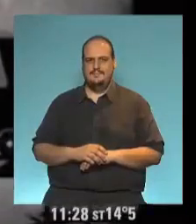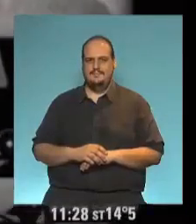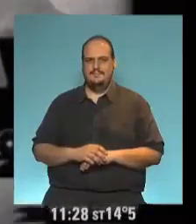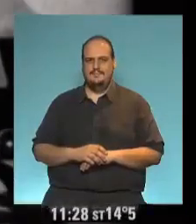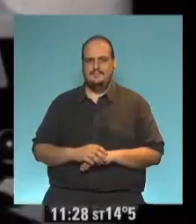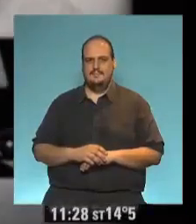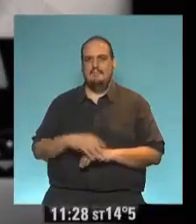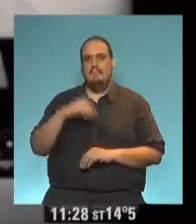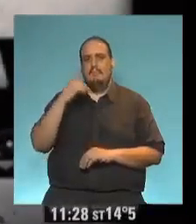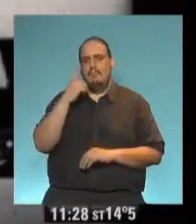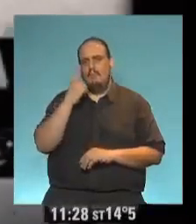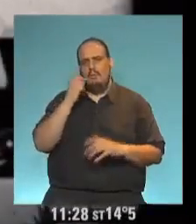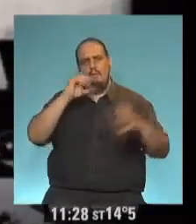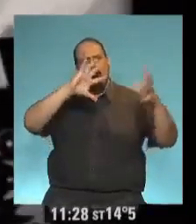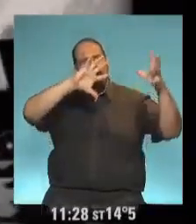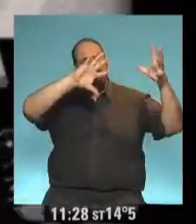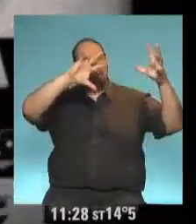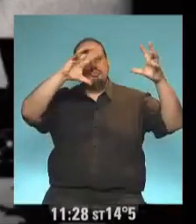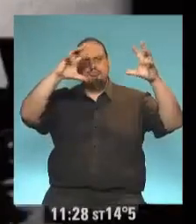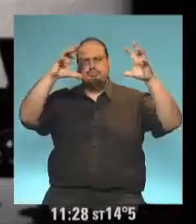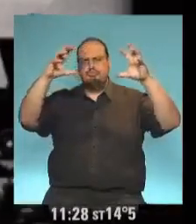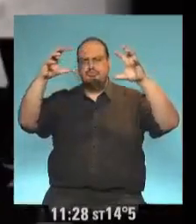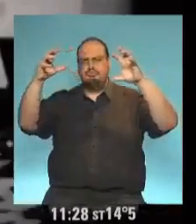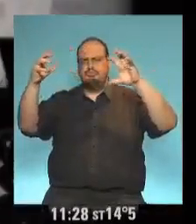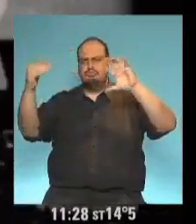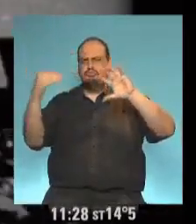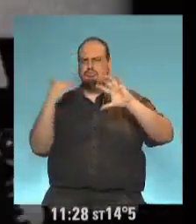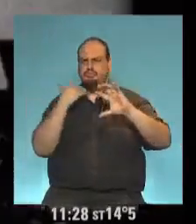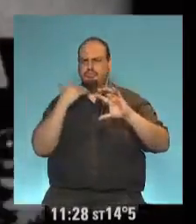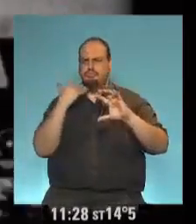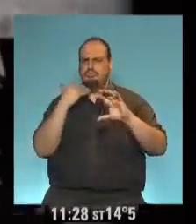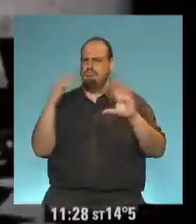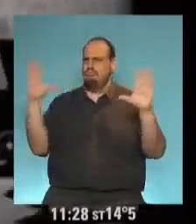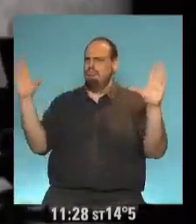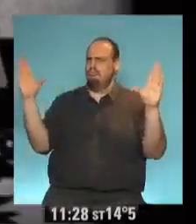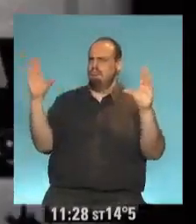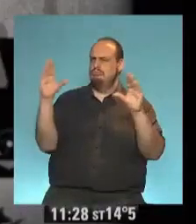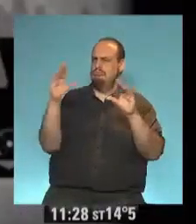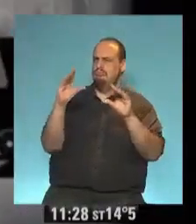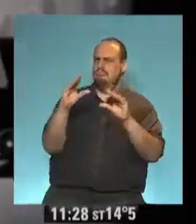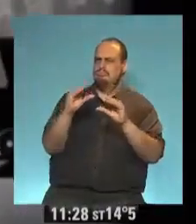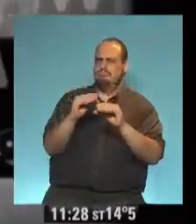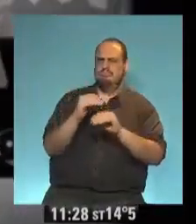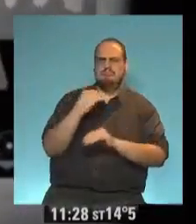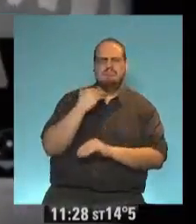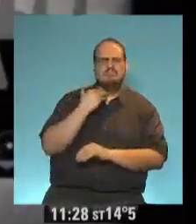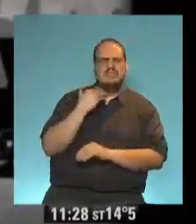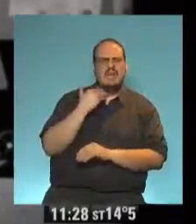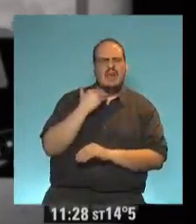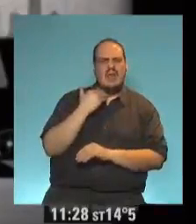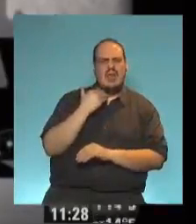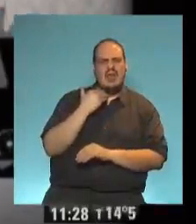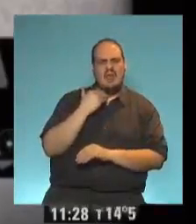Pero los días nublados, todo se tiñe de gris. Se